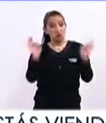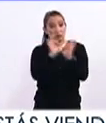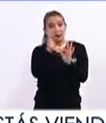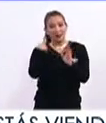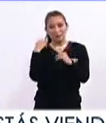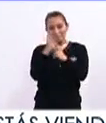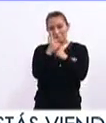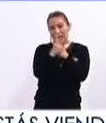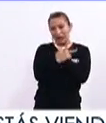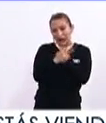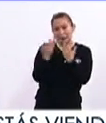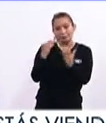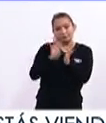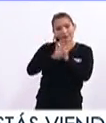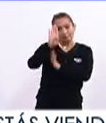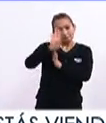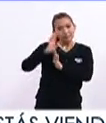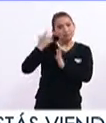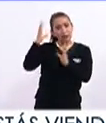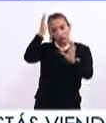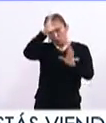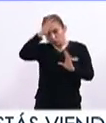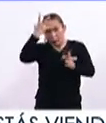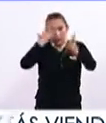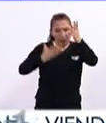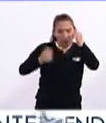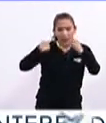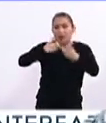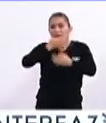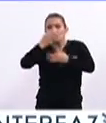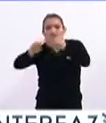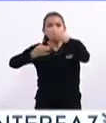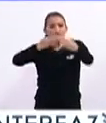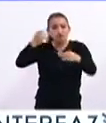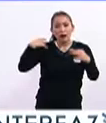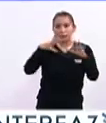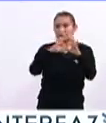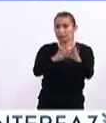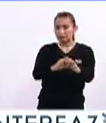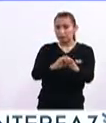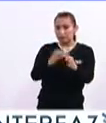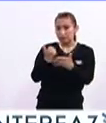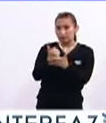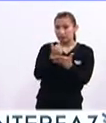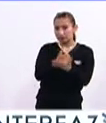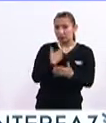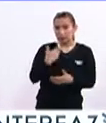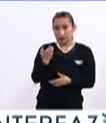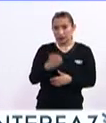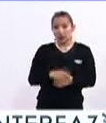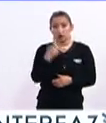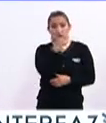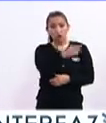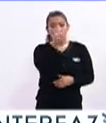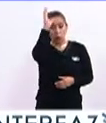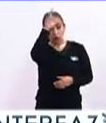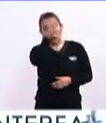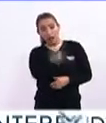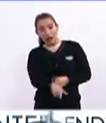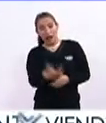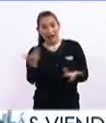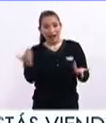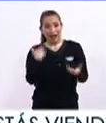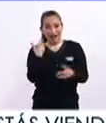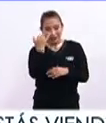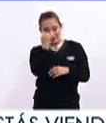en los países de desarrollo de cultura, de ciencia, y su difusión, que vaya de la mano con difusión, es absolutamente En este caso necesario. tú eras la cultura misma a